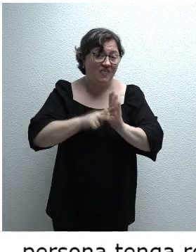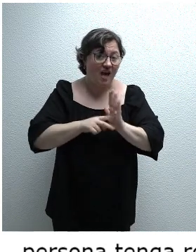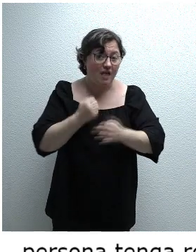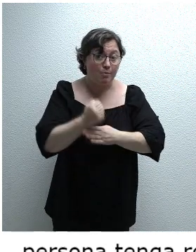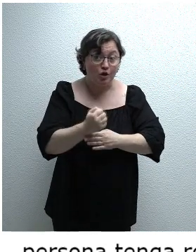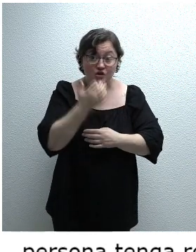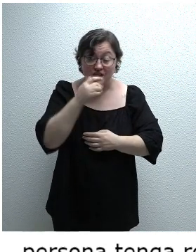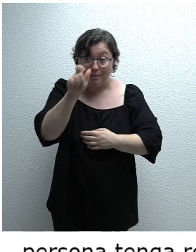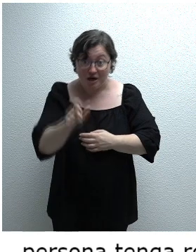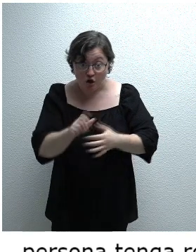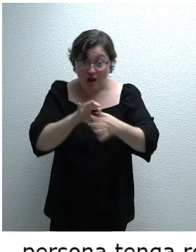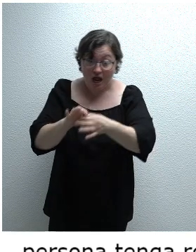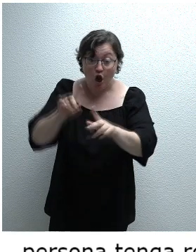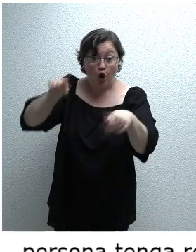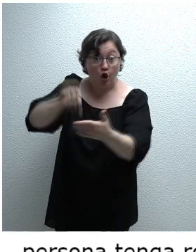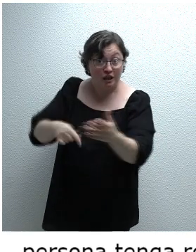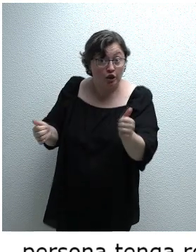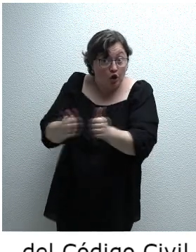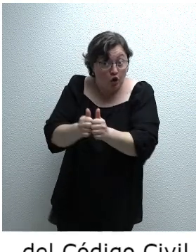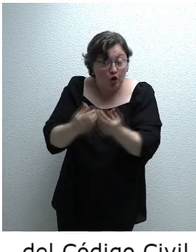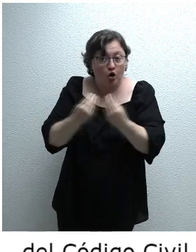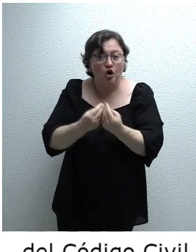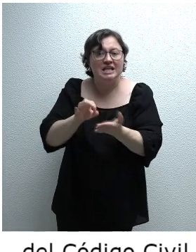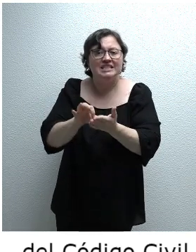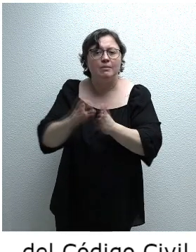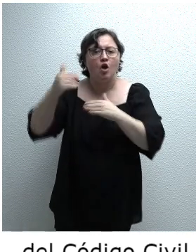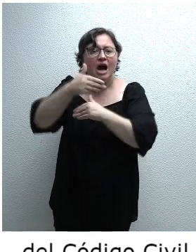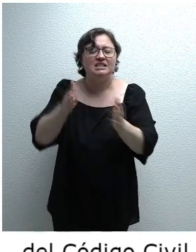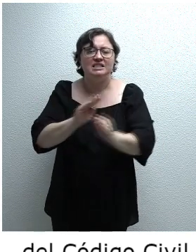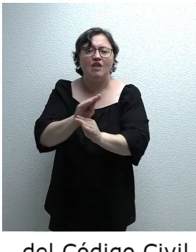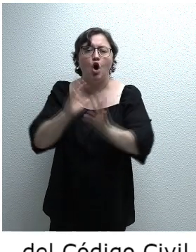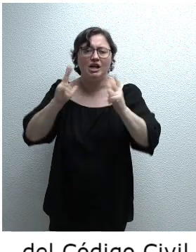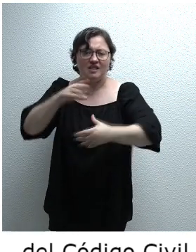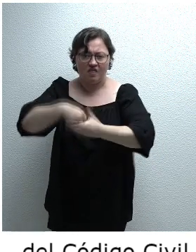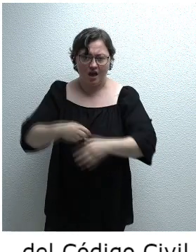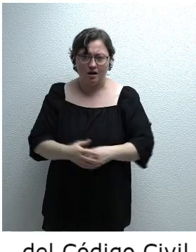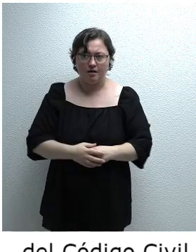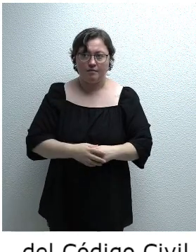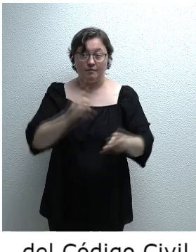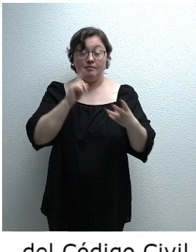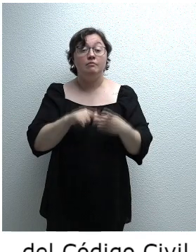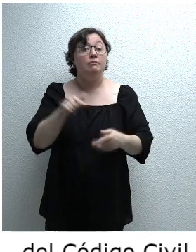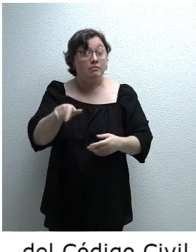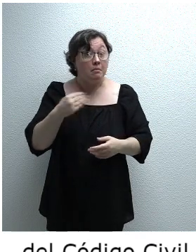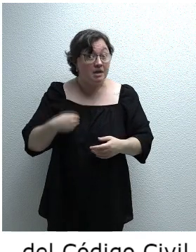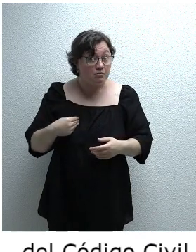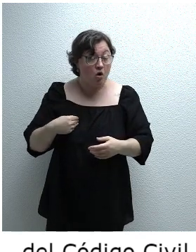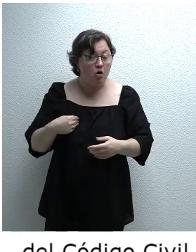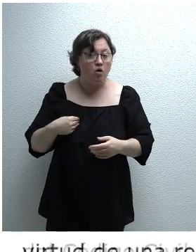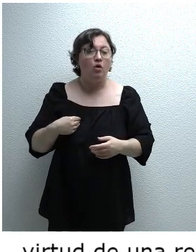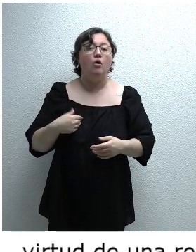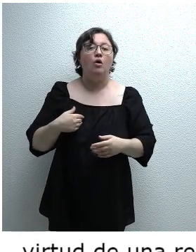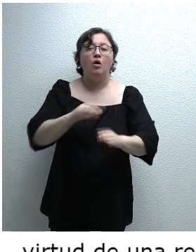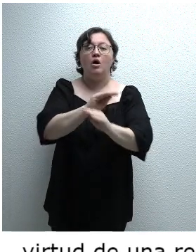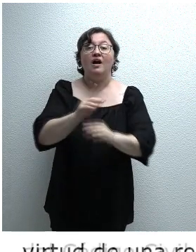en virtud de una relación contractual prestan servicios asistenciales o residenciales. ¿Podrán seguir ejerciendo la guarda de hecho